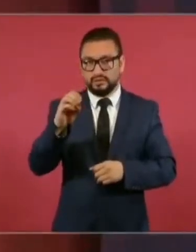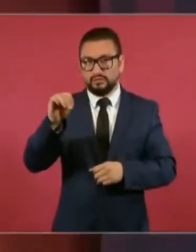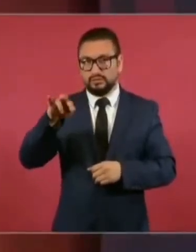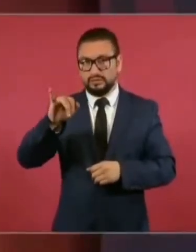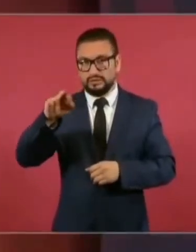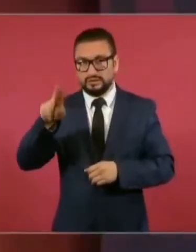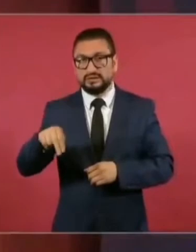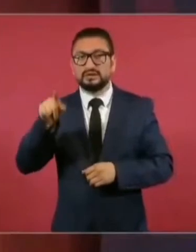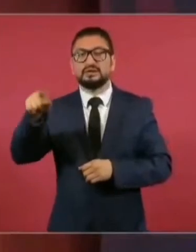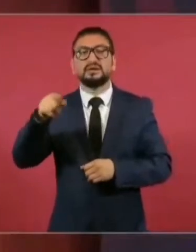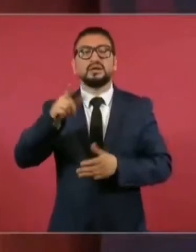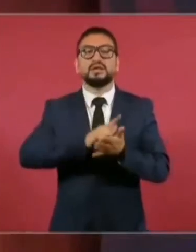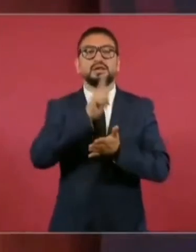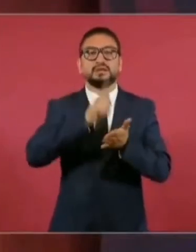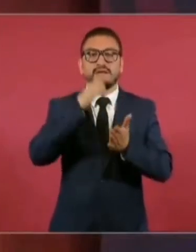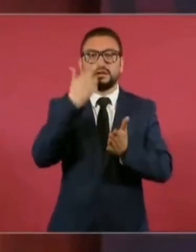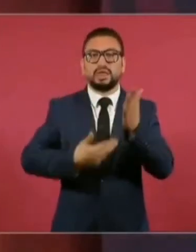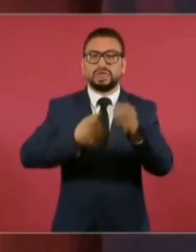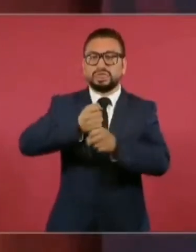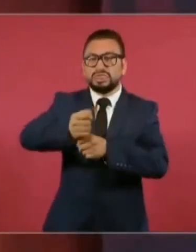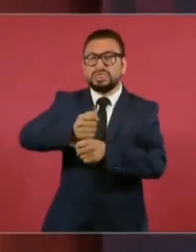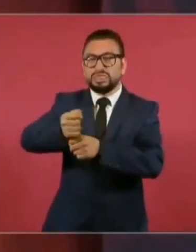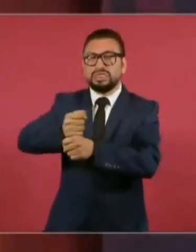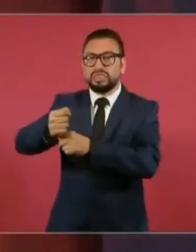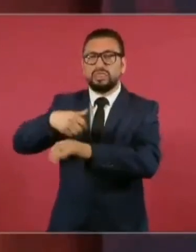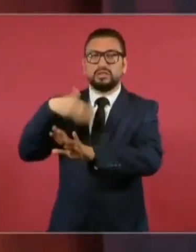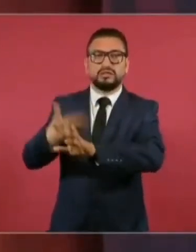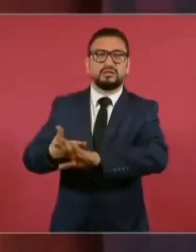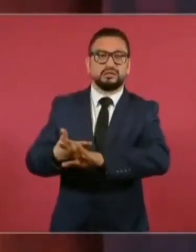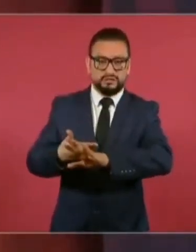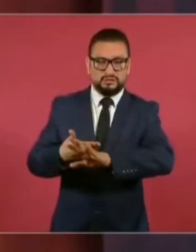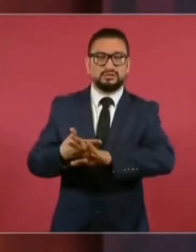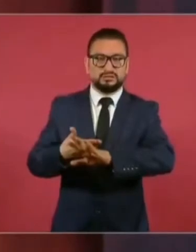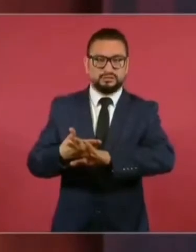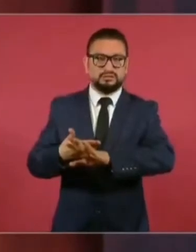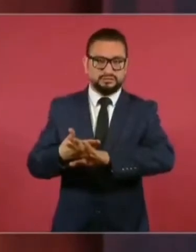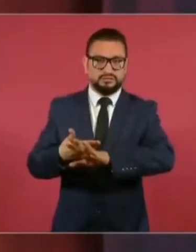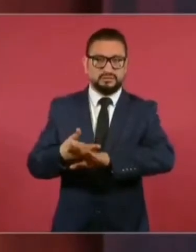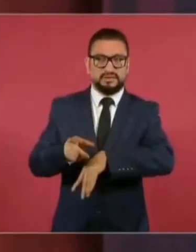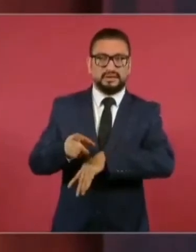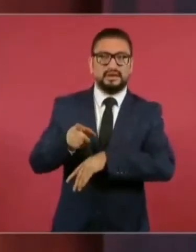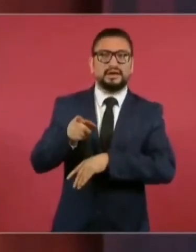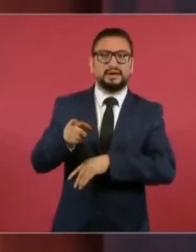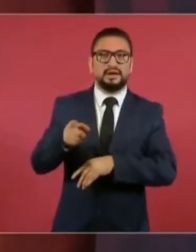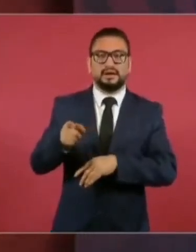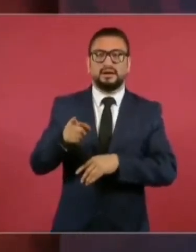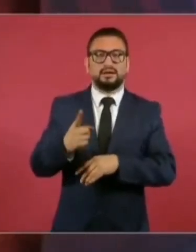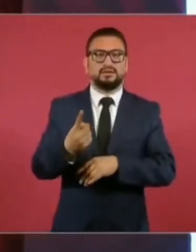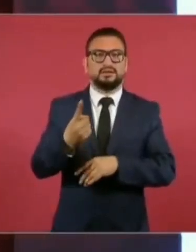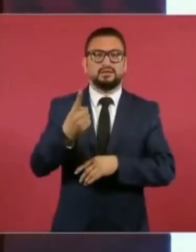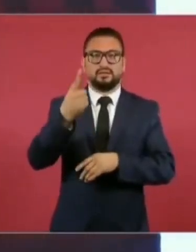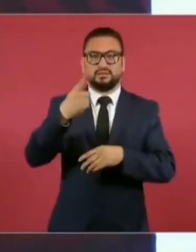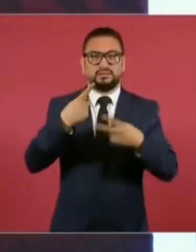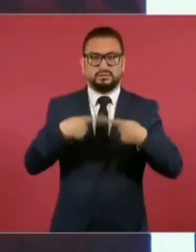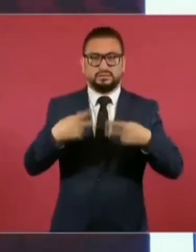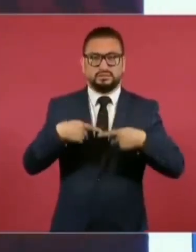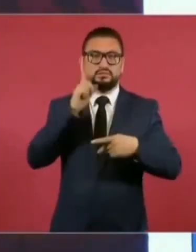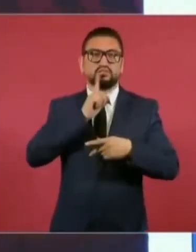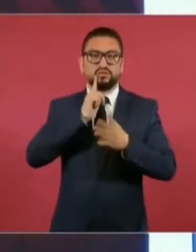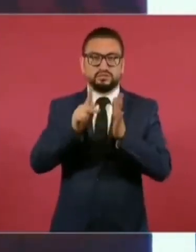es acusado por el delito de tortura cometido en agravio de una importante